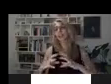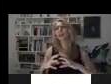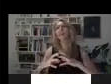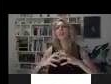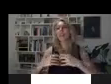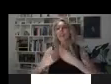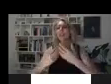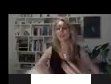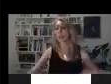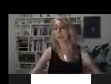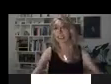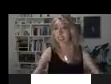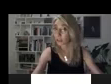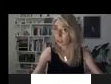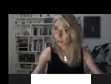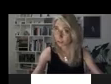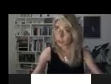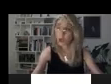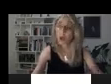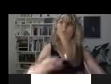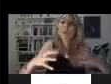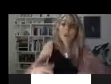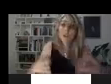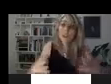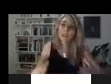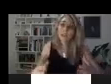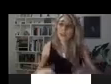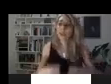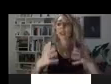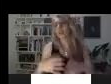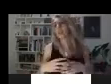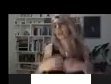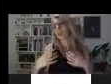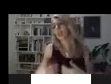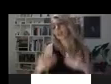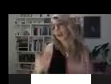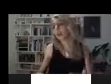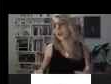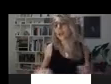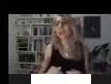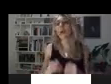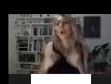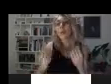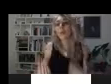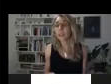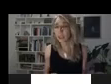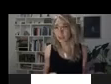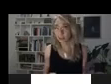mercado, se está considerando que es una mercancía. Por lo tanto, es, esta obra